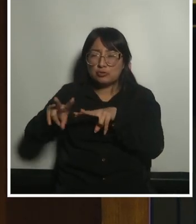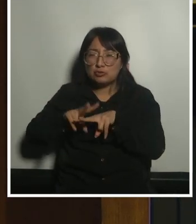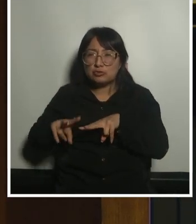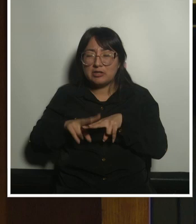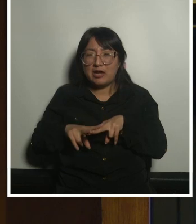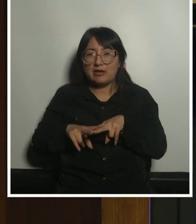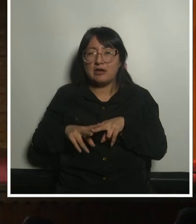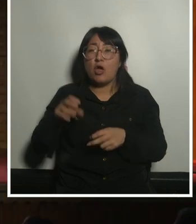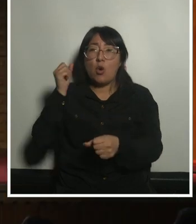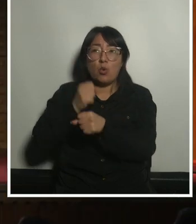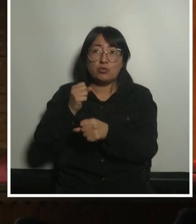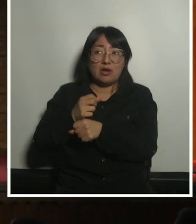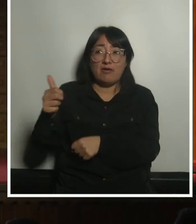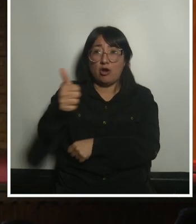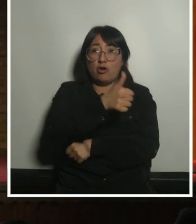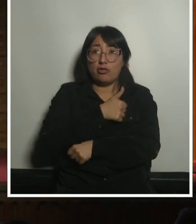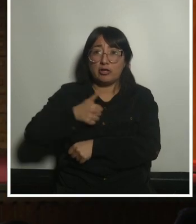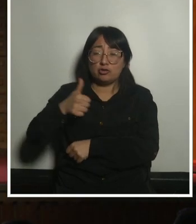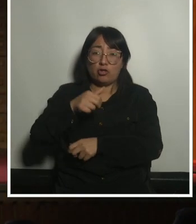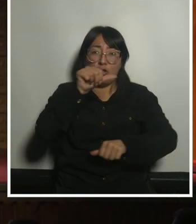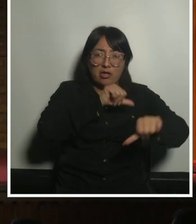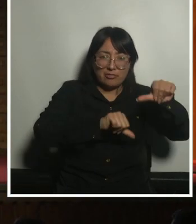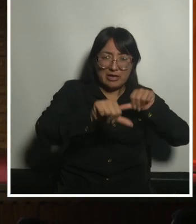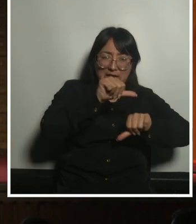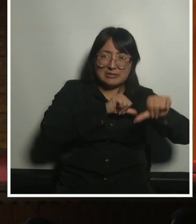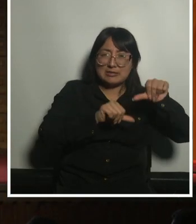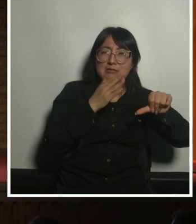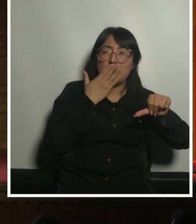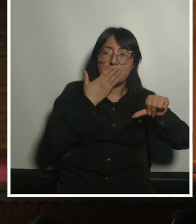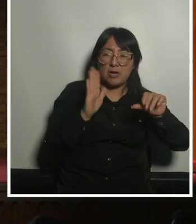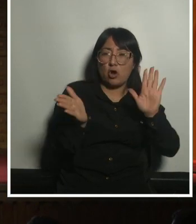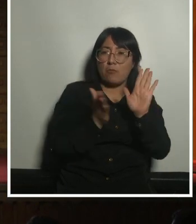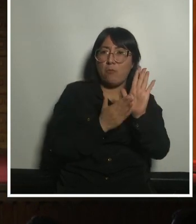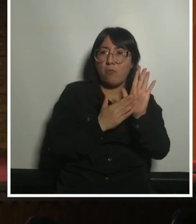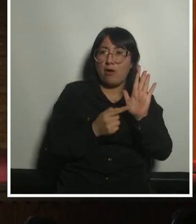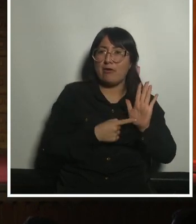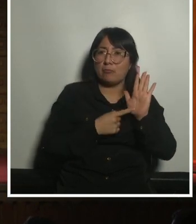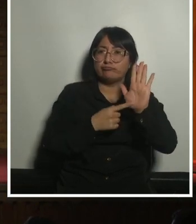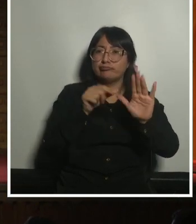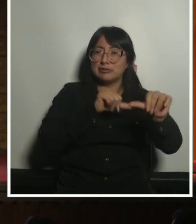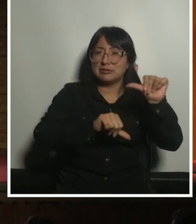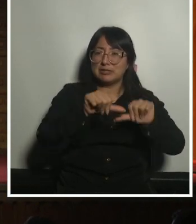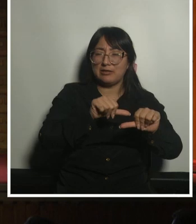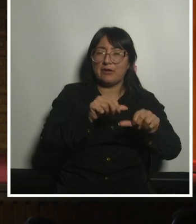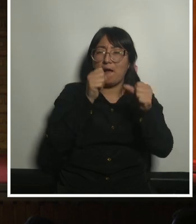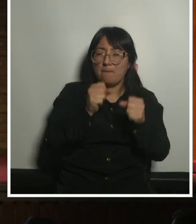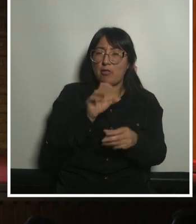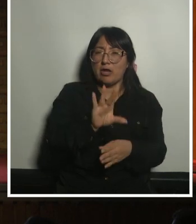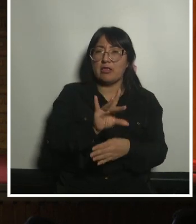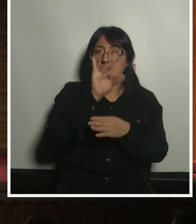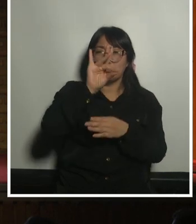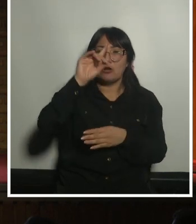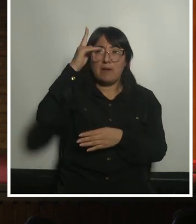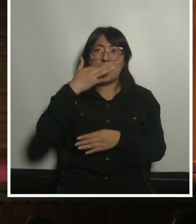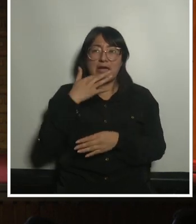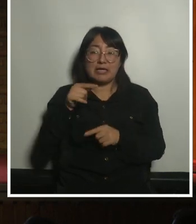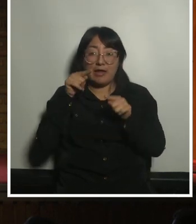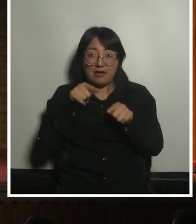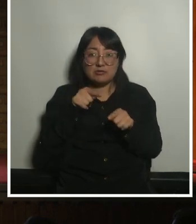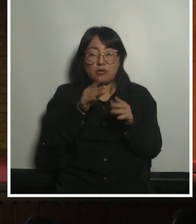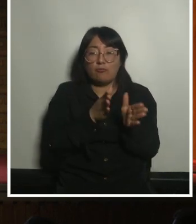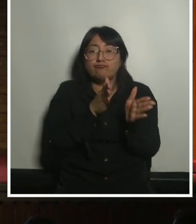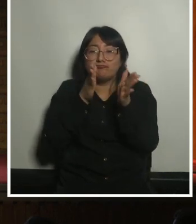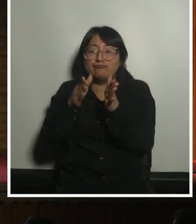una labor de todos, ¿cierto? Desde la ciencia, de poner la mejor evidencia científica a la toma de decisiones, para que la toma de decisiones pueda